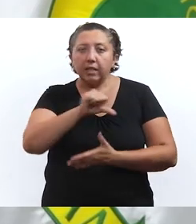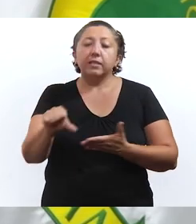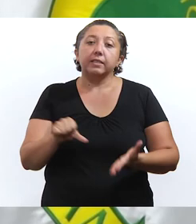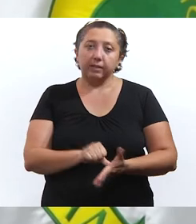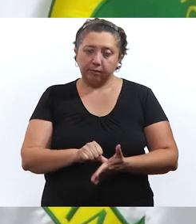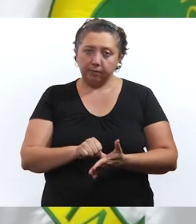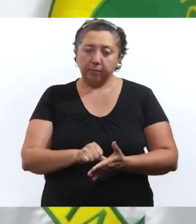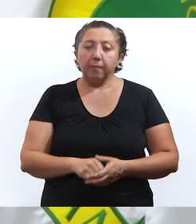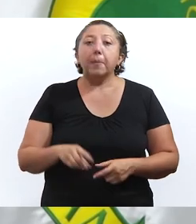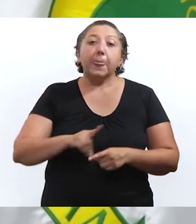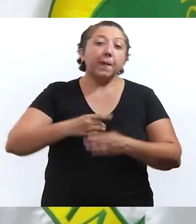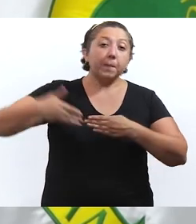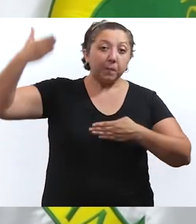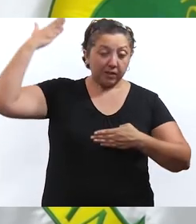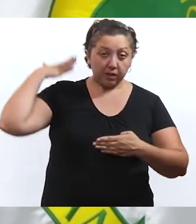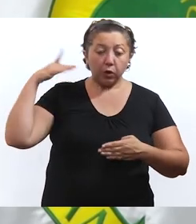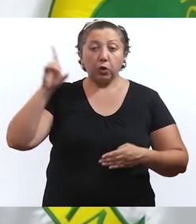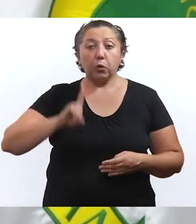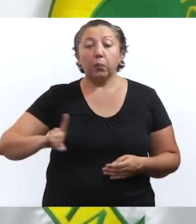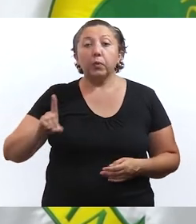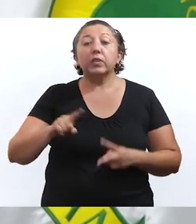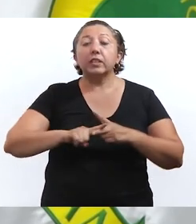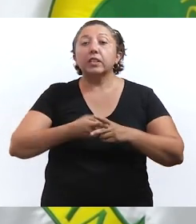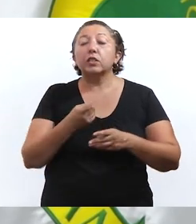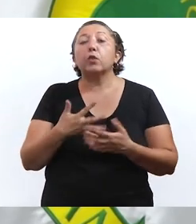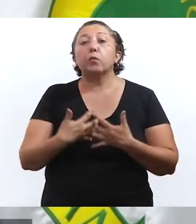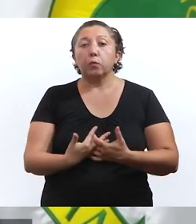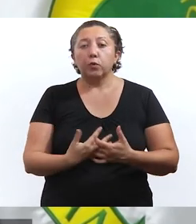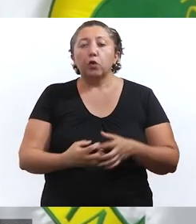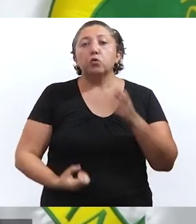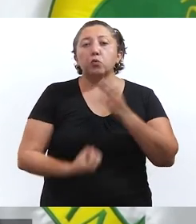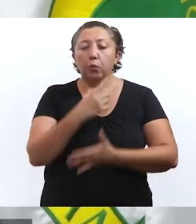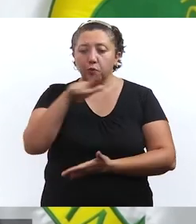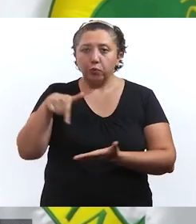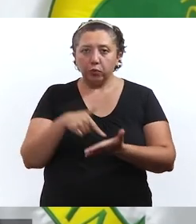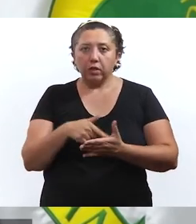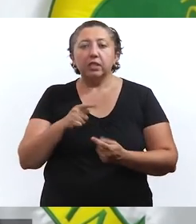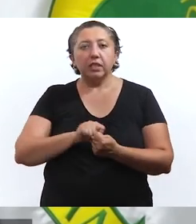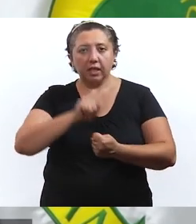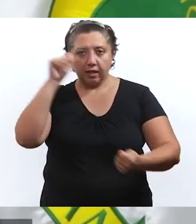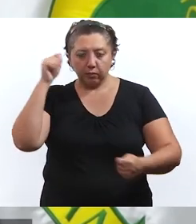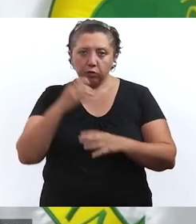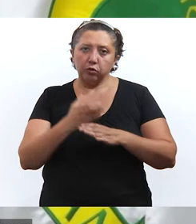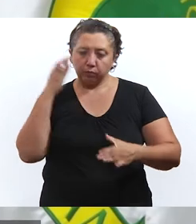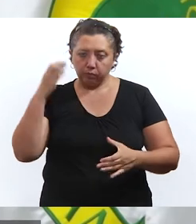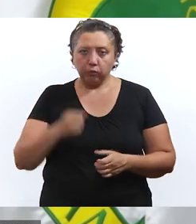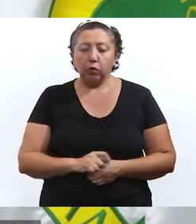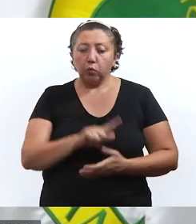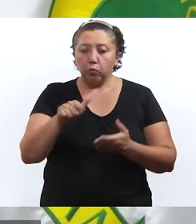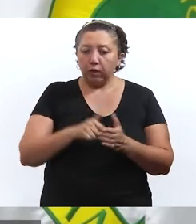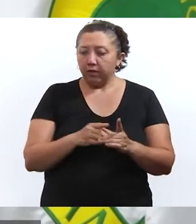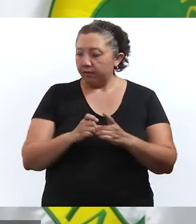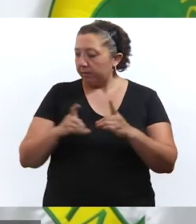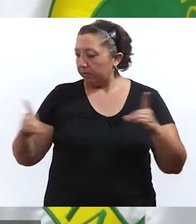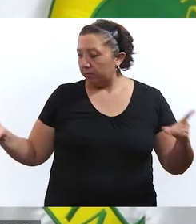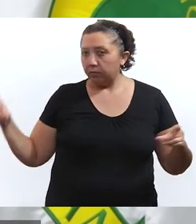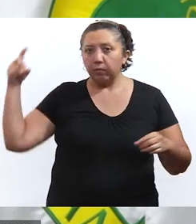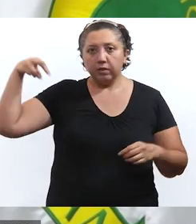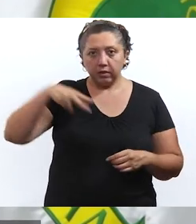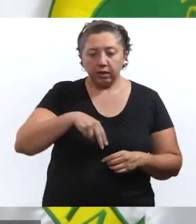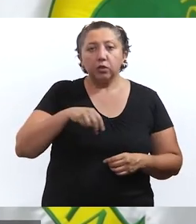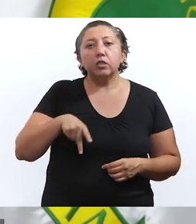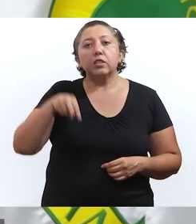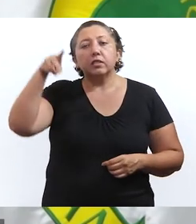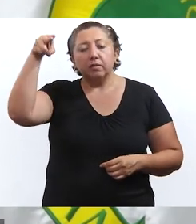Centro Histórico. Desde el pasado domingo, entraron en operación los nuevos paraderos de transporte público, con zonas separadas de ascenso